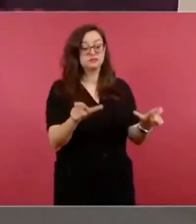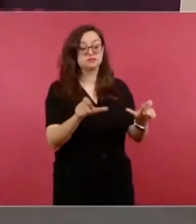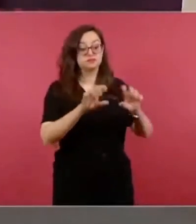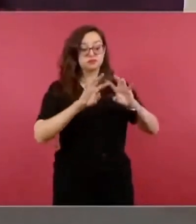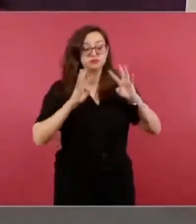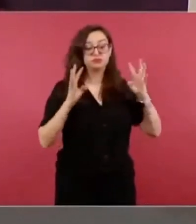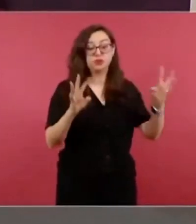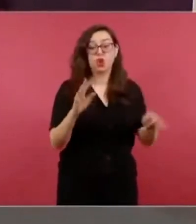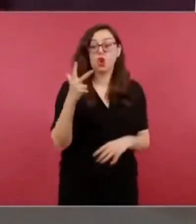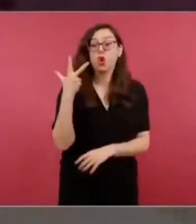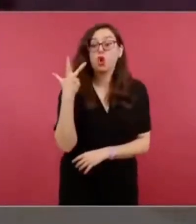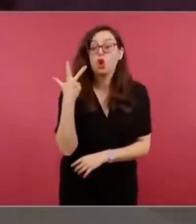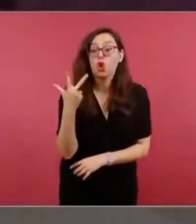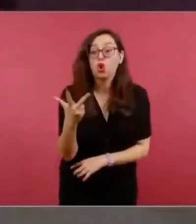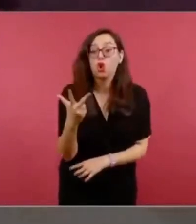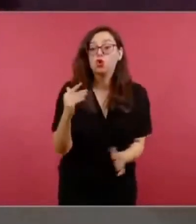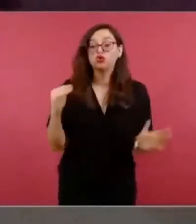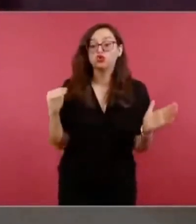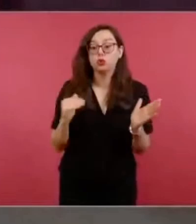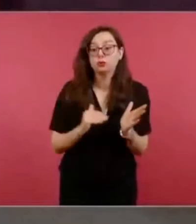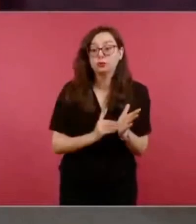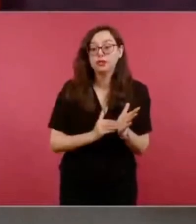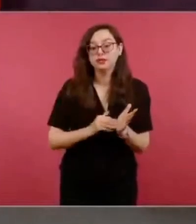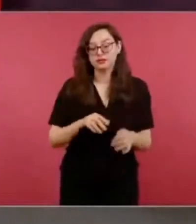del Estado Mayor Presidencial